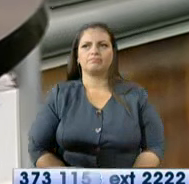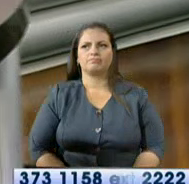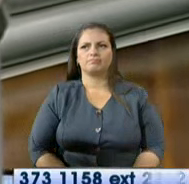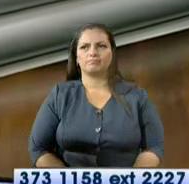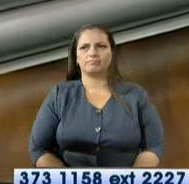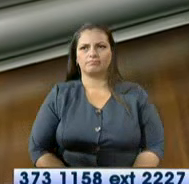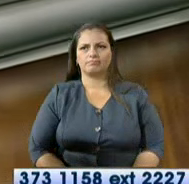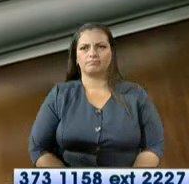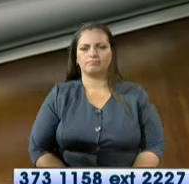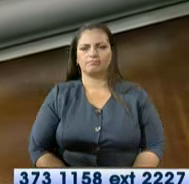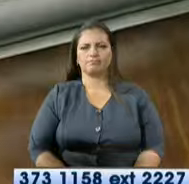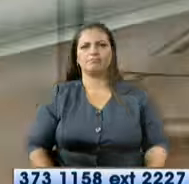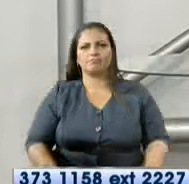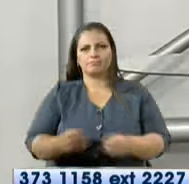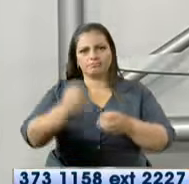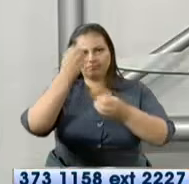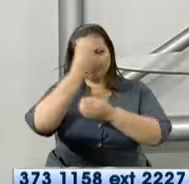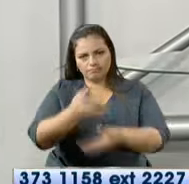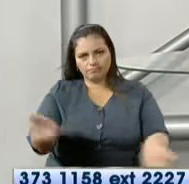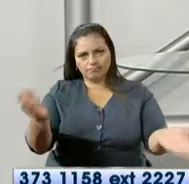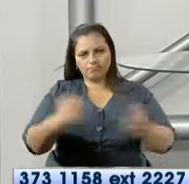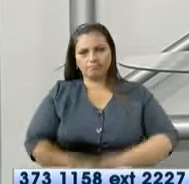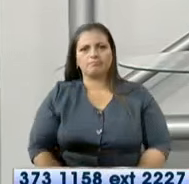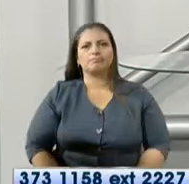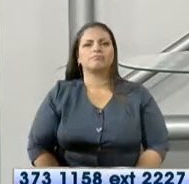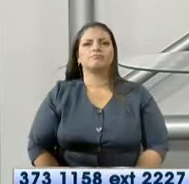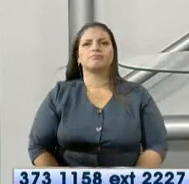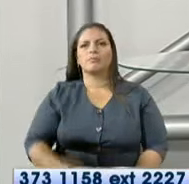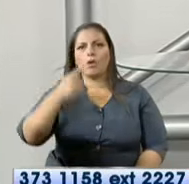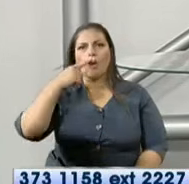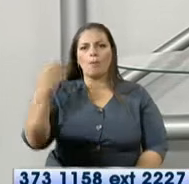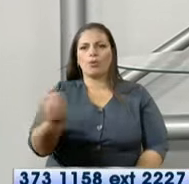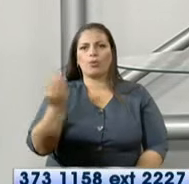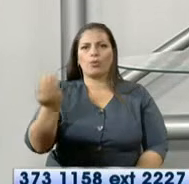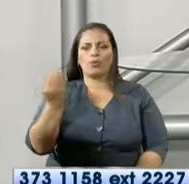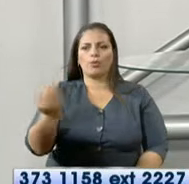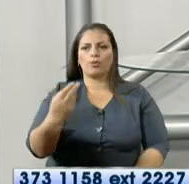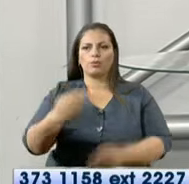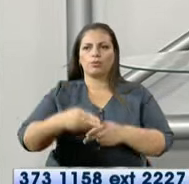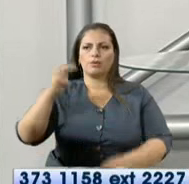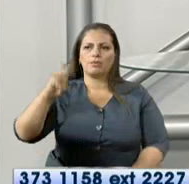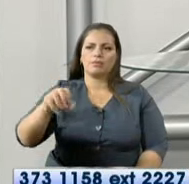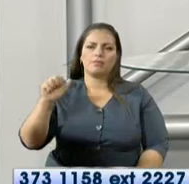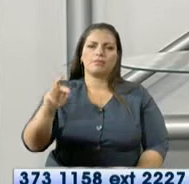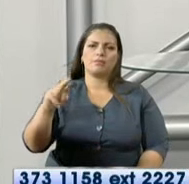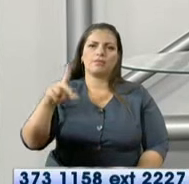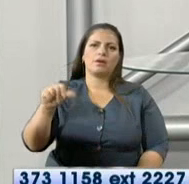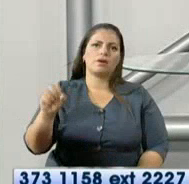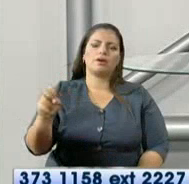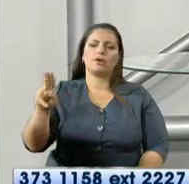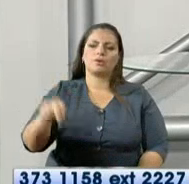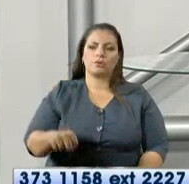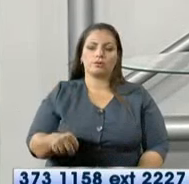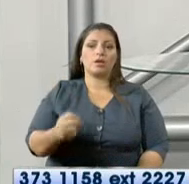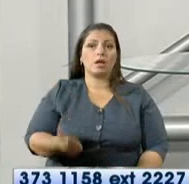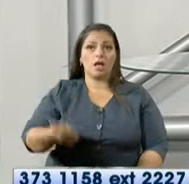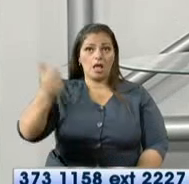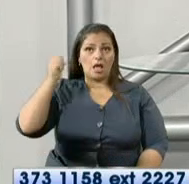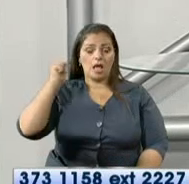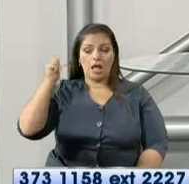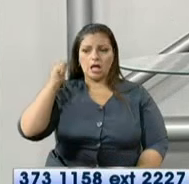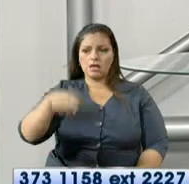Más información para ustedes, familiares de Marlon de Jesús M., quien apareció atado de pies y manos en un saco de yute al sur de Guayaquil.